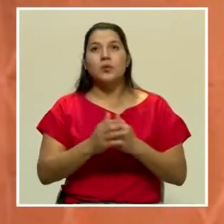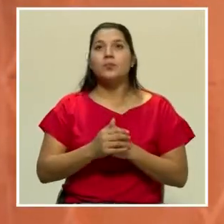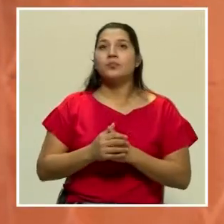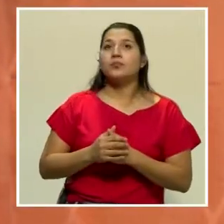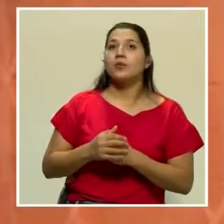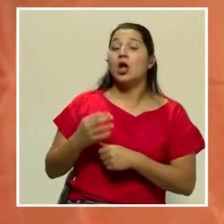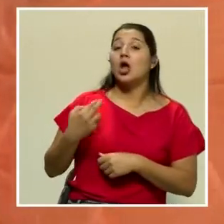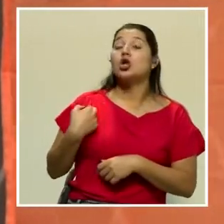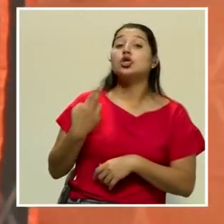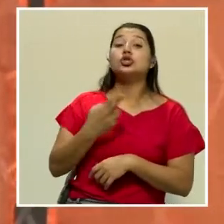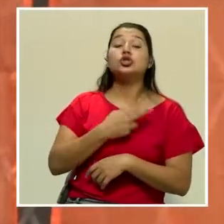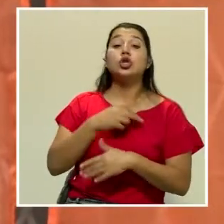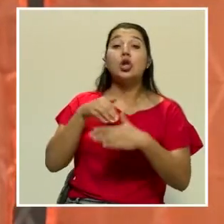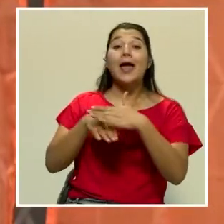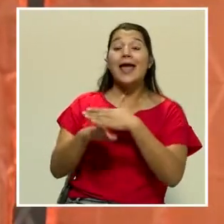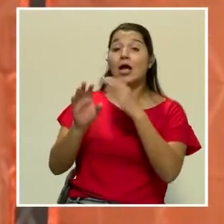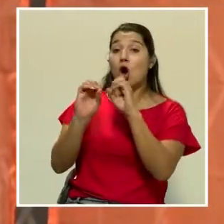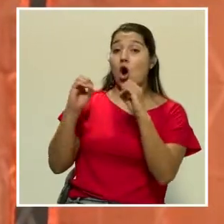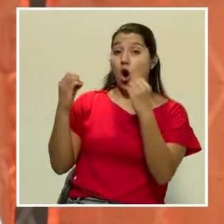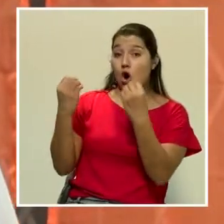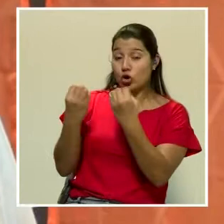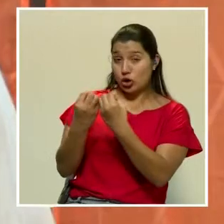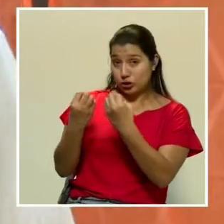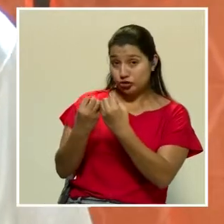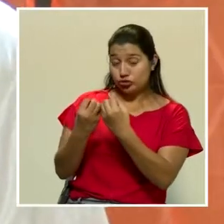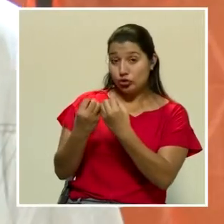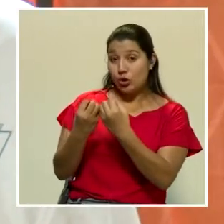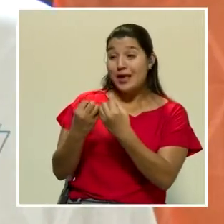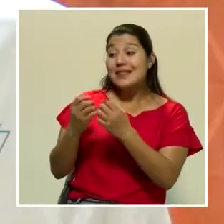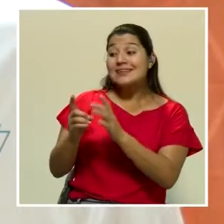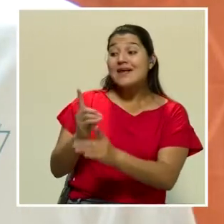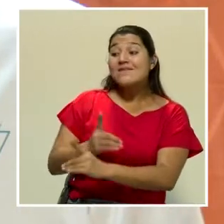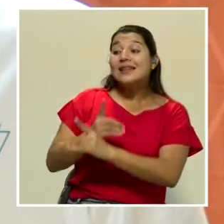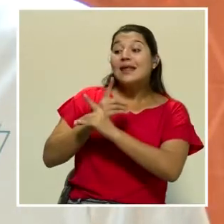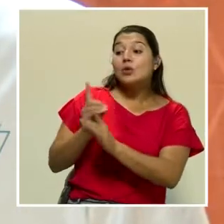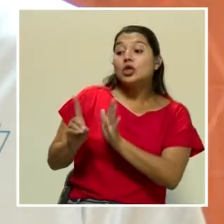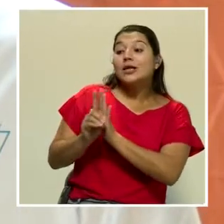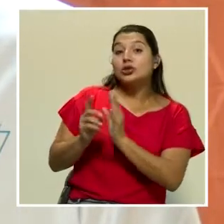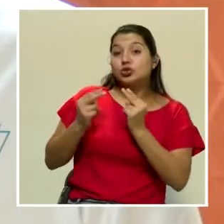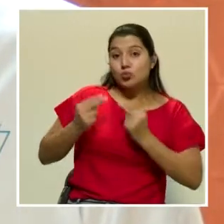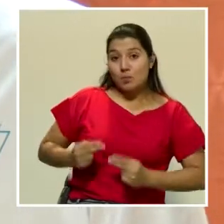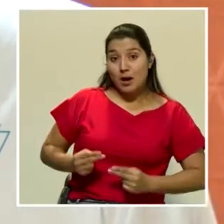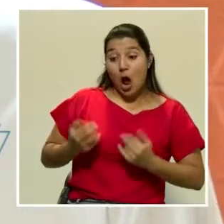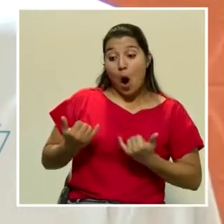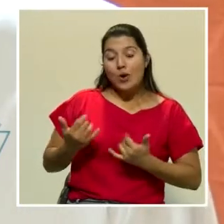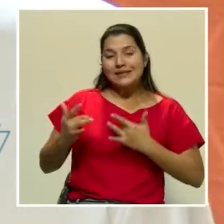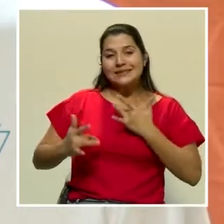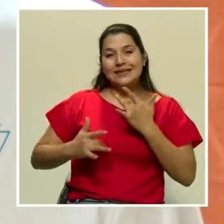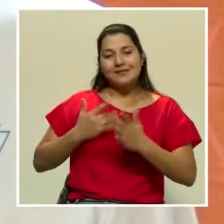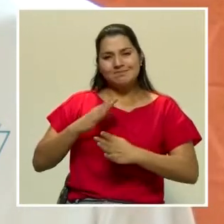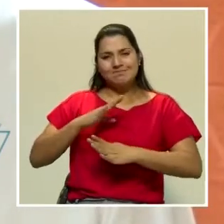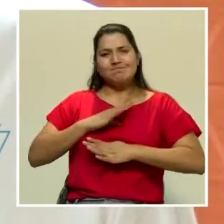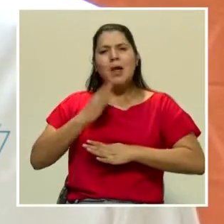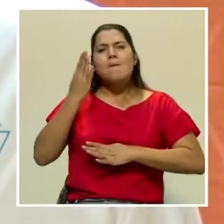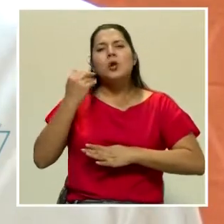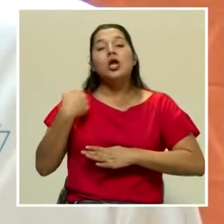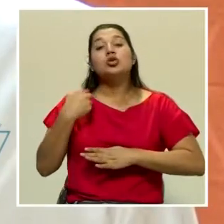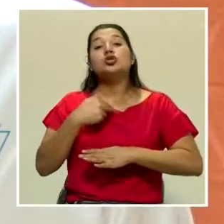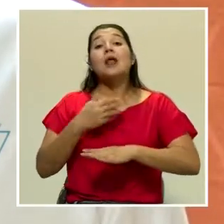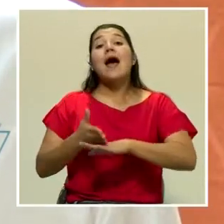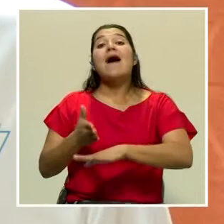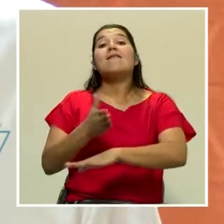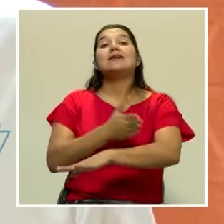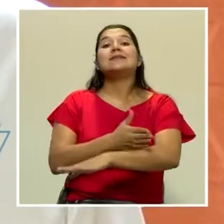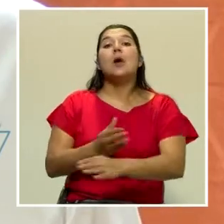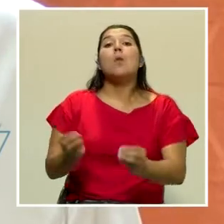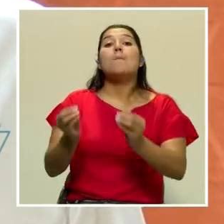Nosotros, en general, en la Organización Interseccional Pro Derechos Humanos, estamos muy satisfechos porque hemos subido un peldaño